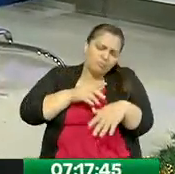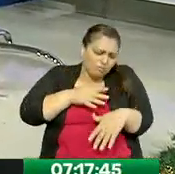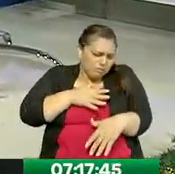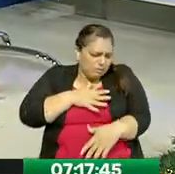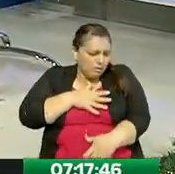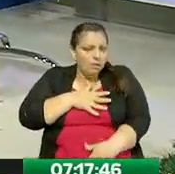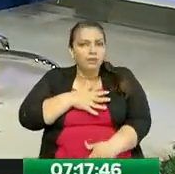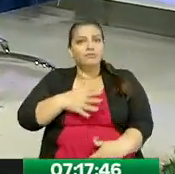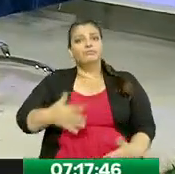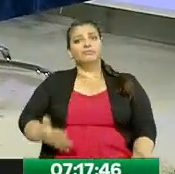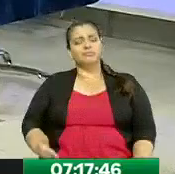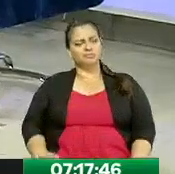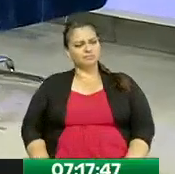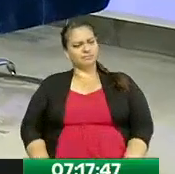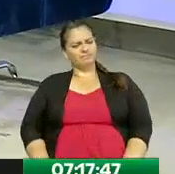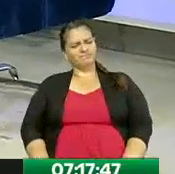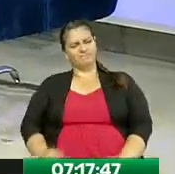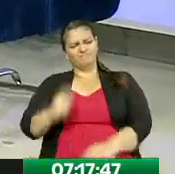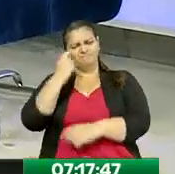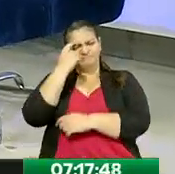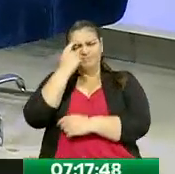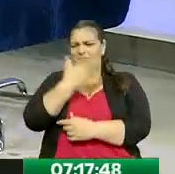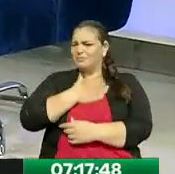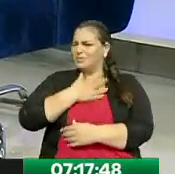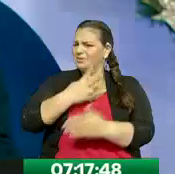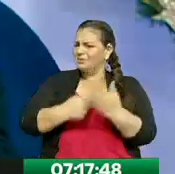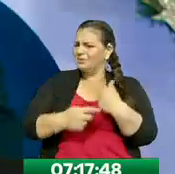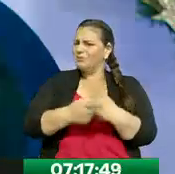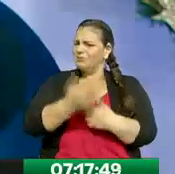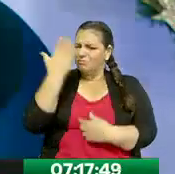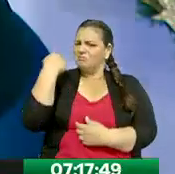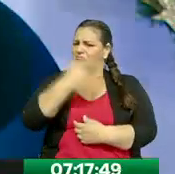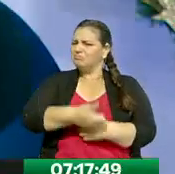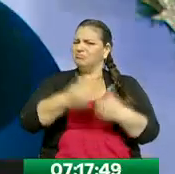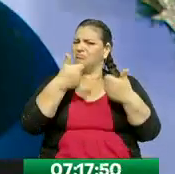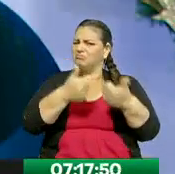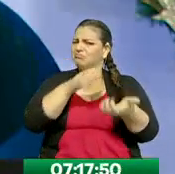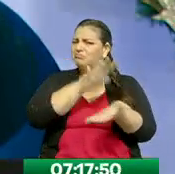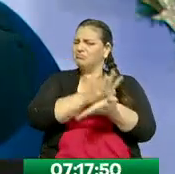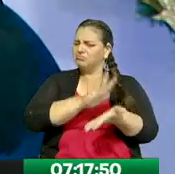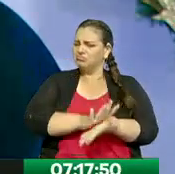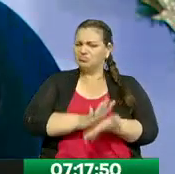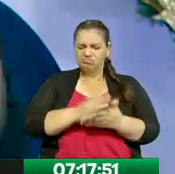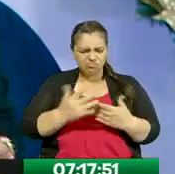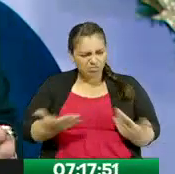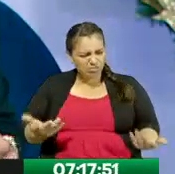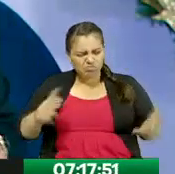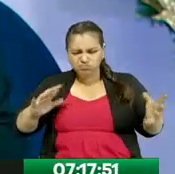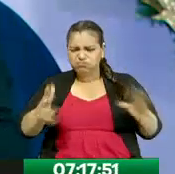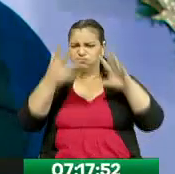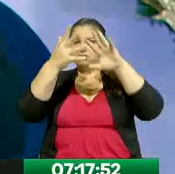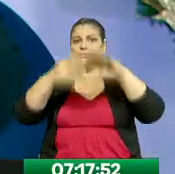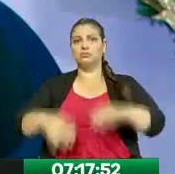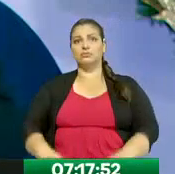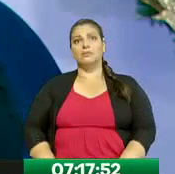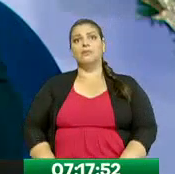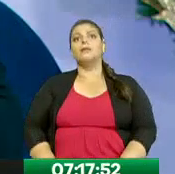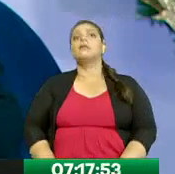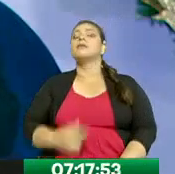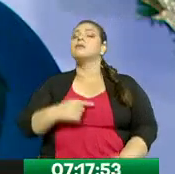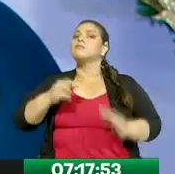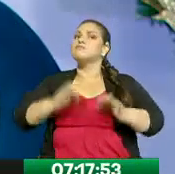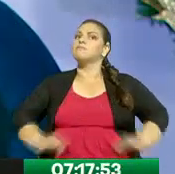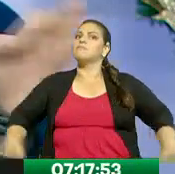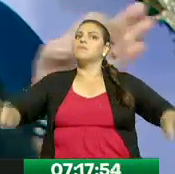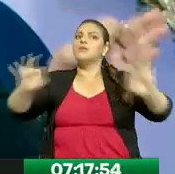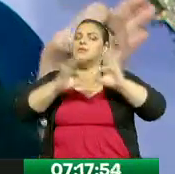cometemos los padres es pensar que no nos va a pasar. Esto es un una ruleta. Le puede pasar a cualquier persona